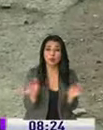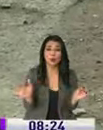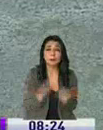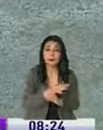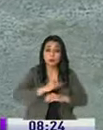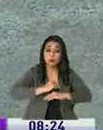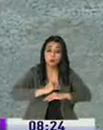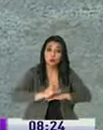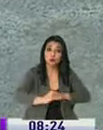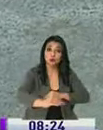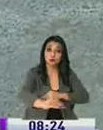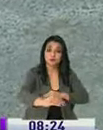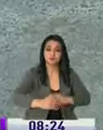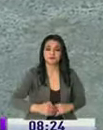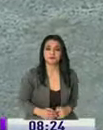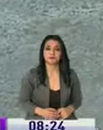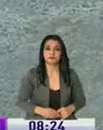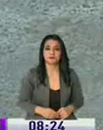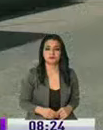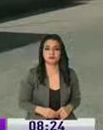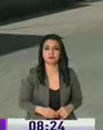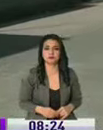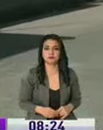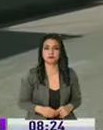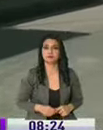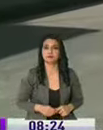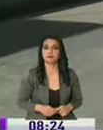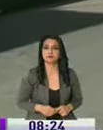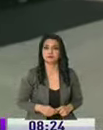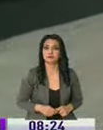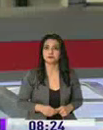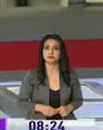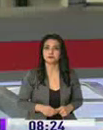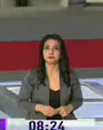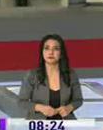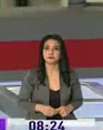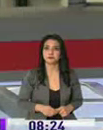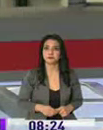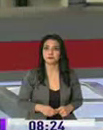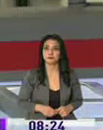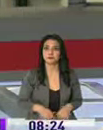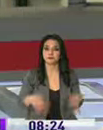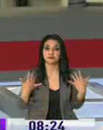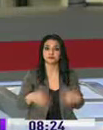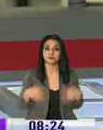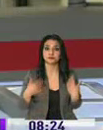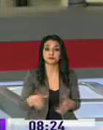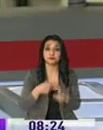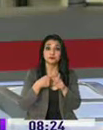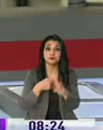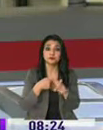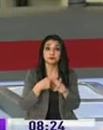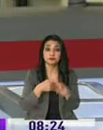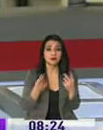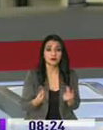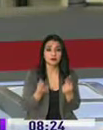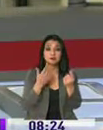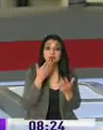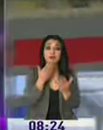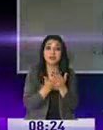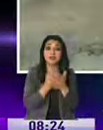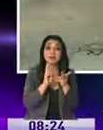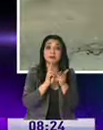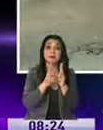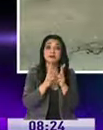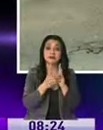calzada, informó Priscila Cadena. Uy, urgentemente el arreglo de la calzada. Hay que agradecerle a nuestros vecinos que